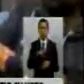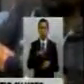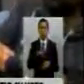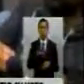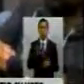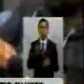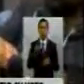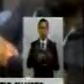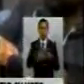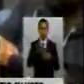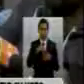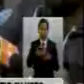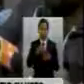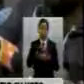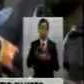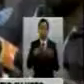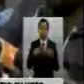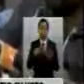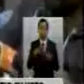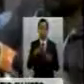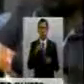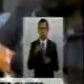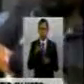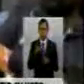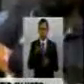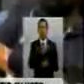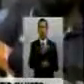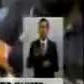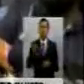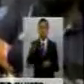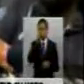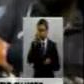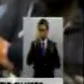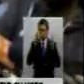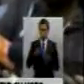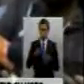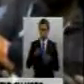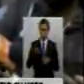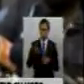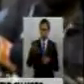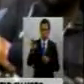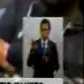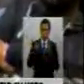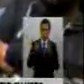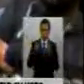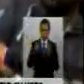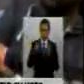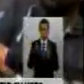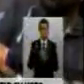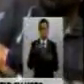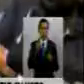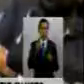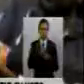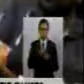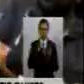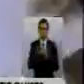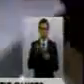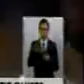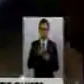157 votos, que es como antes elegía en el Congreso a los jueces, va a ser más democrático, más participativo.